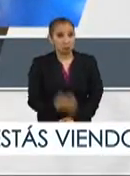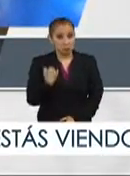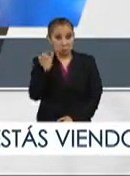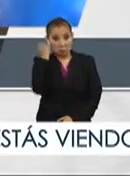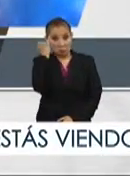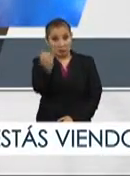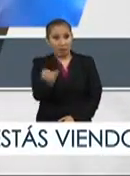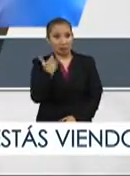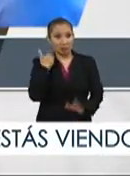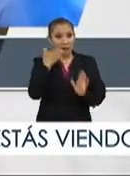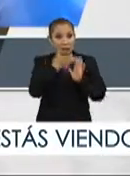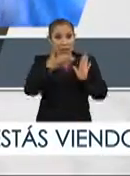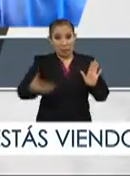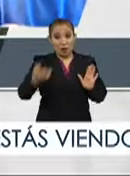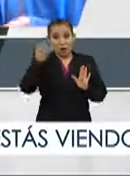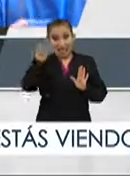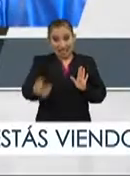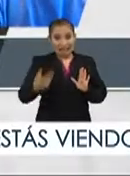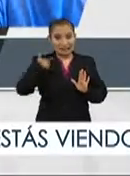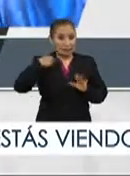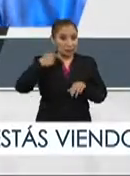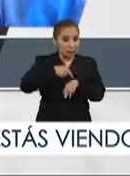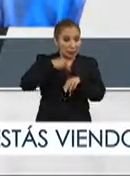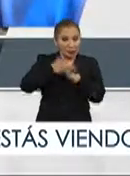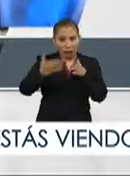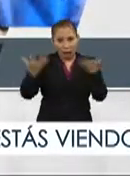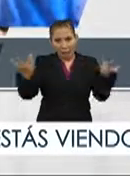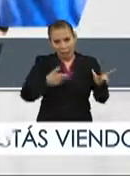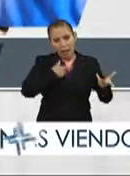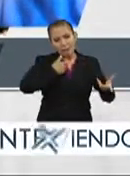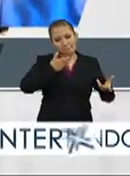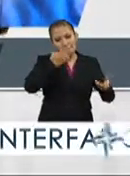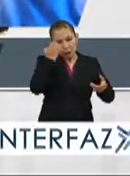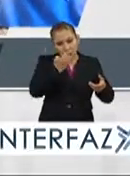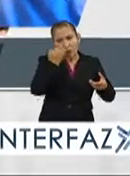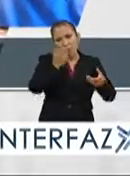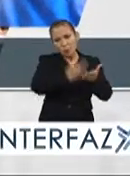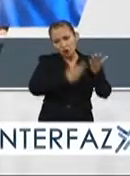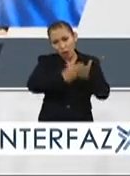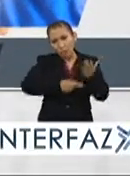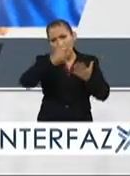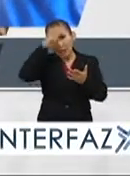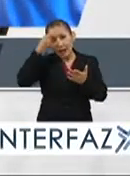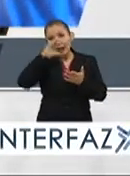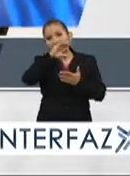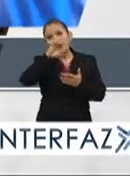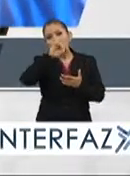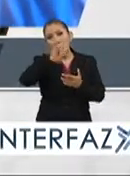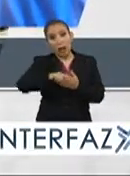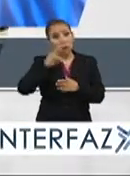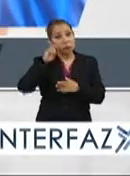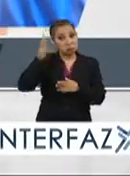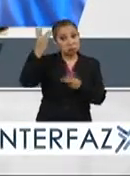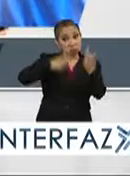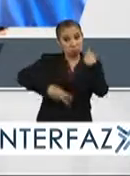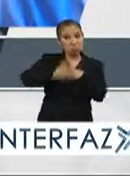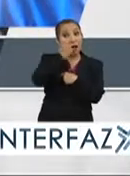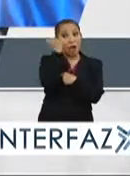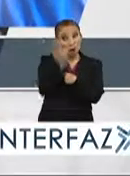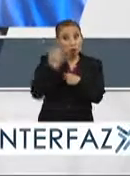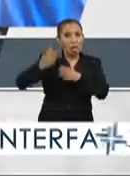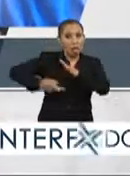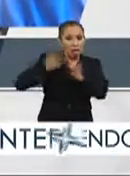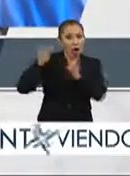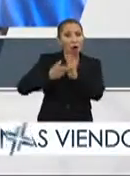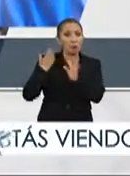imagino que a lo largo de todo este tiempo que se ha llevado a cabo este programa de verano de la CEPAL, han tenido estudiantes